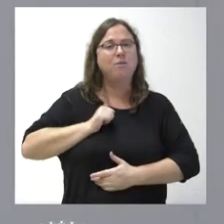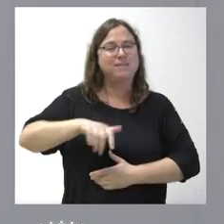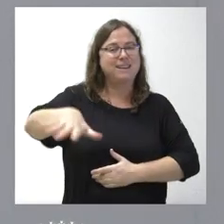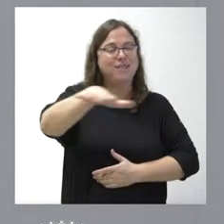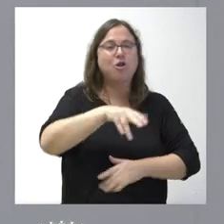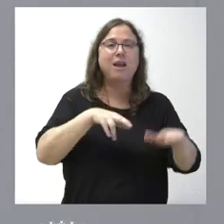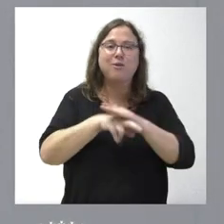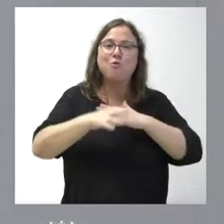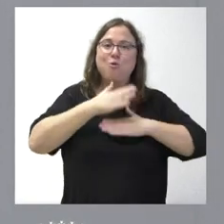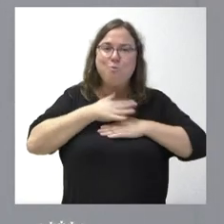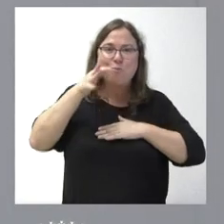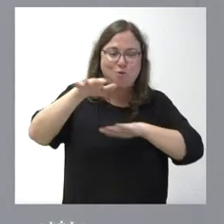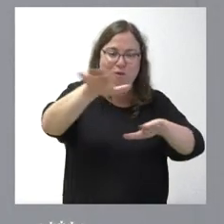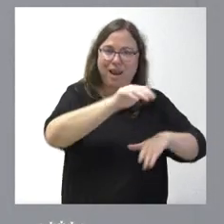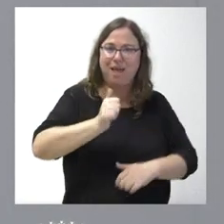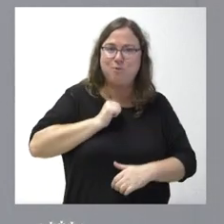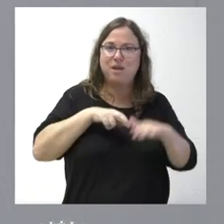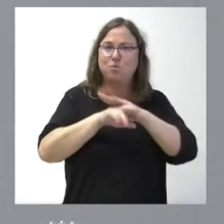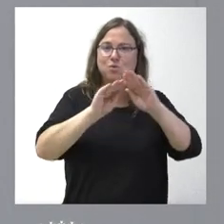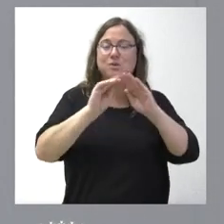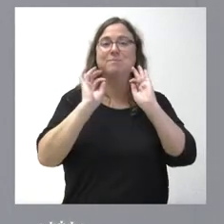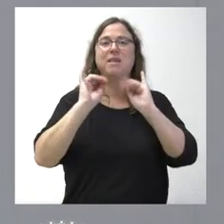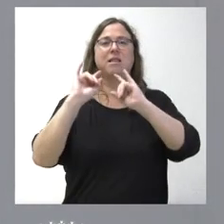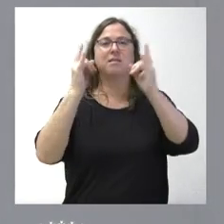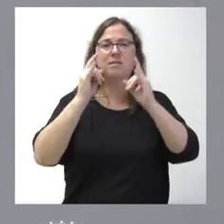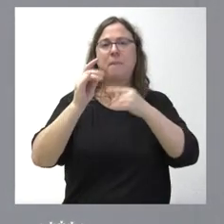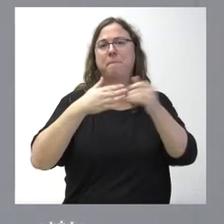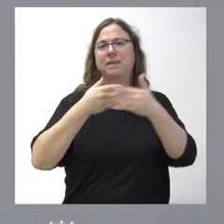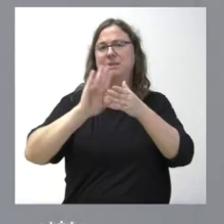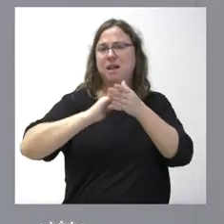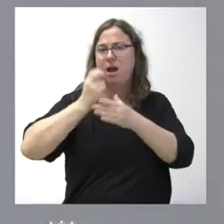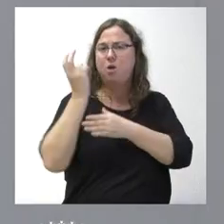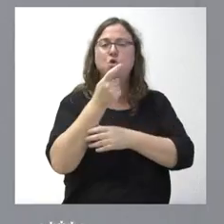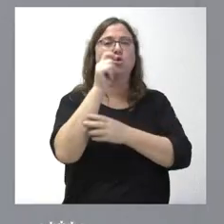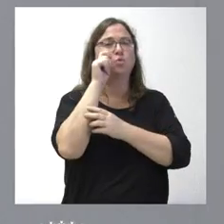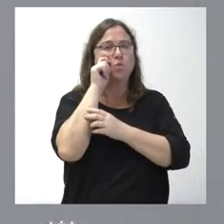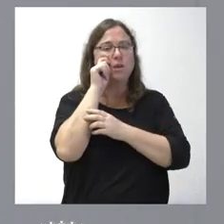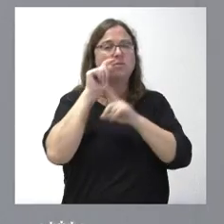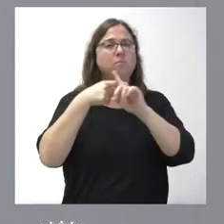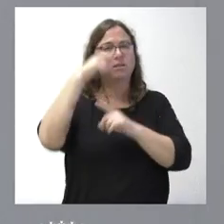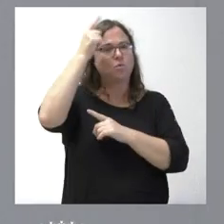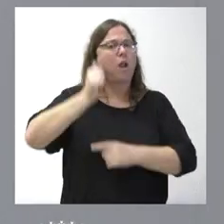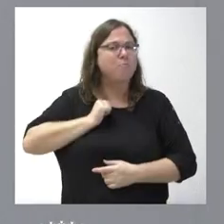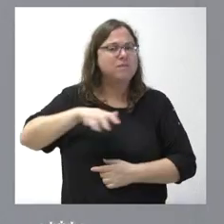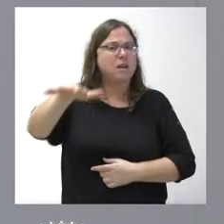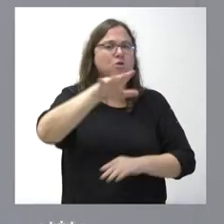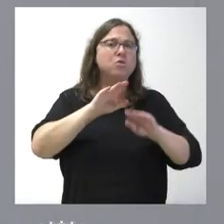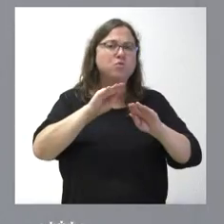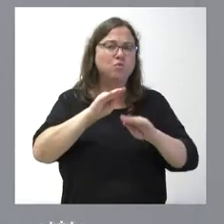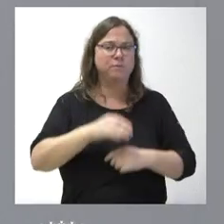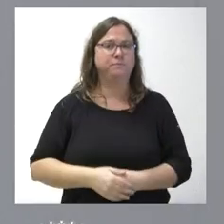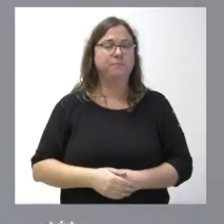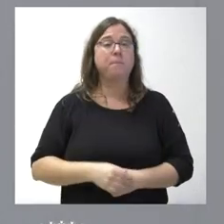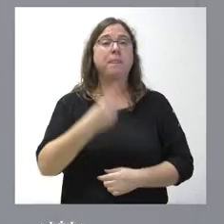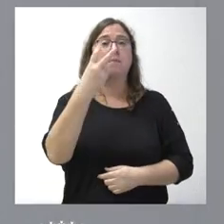ámbito rural especialmente a recursos forestales artesanales turísticos y culturales se destinan 20,000